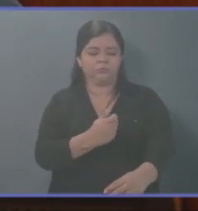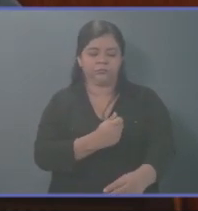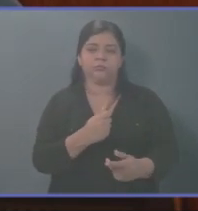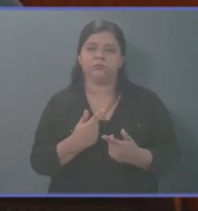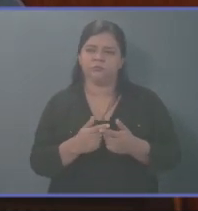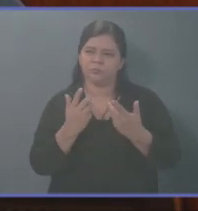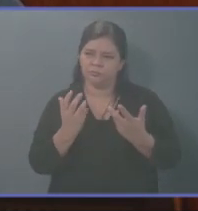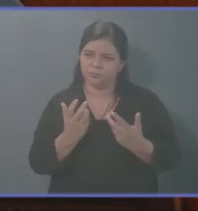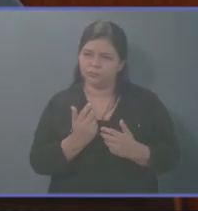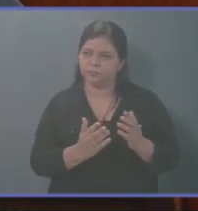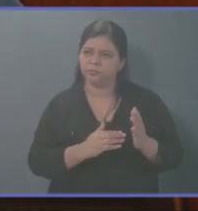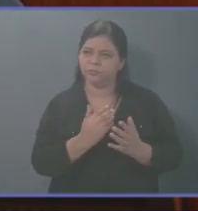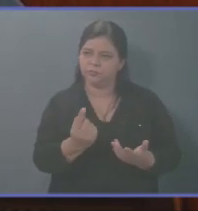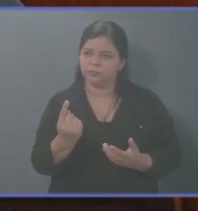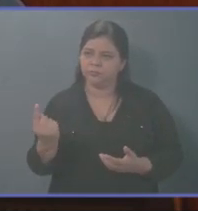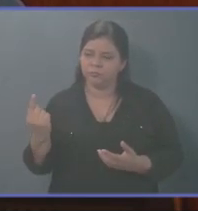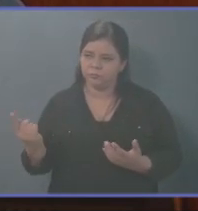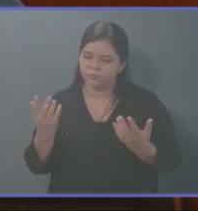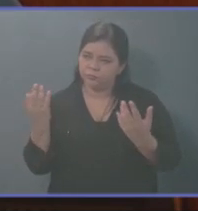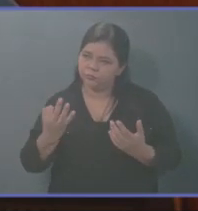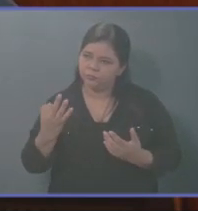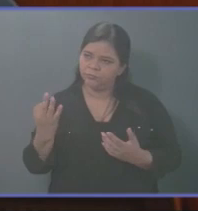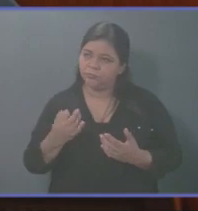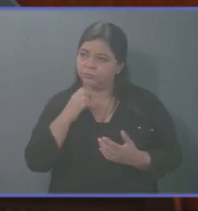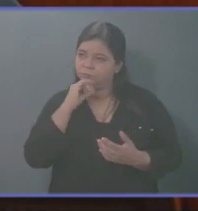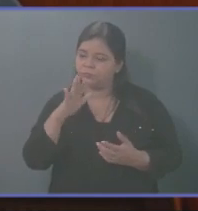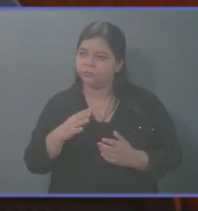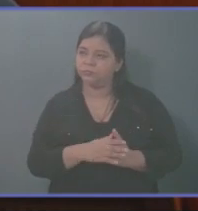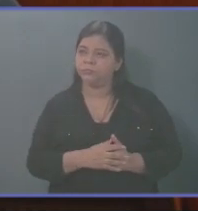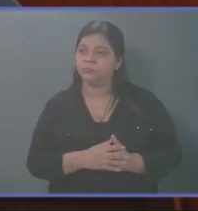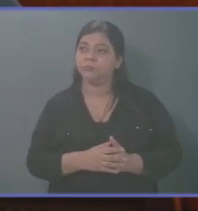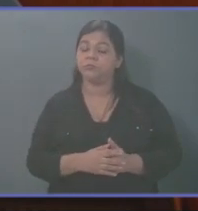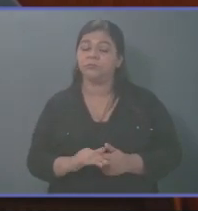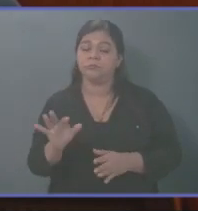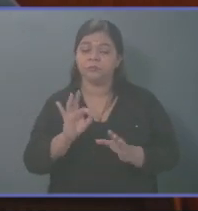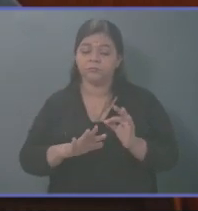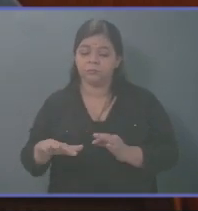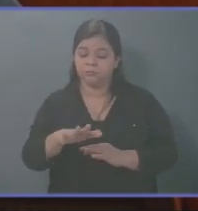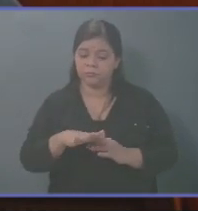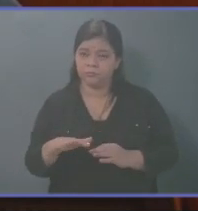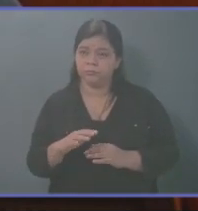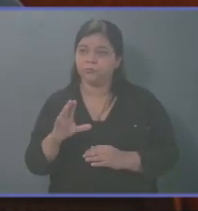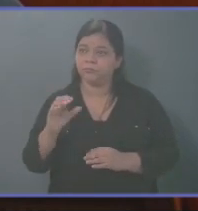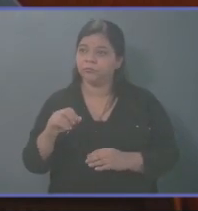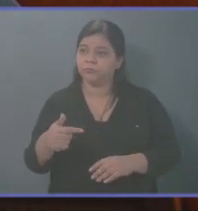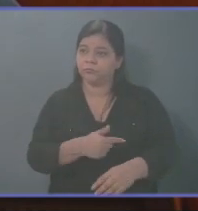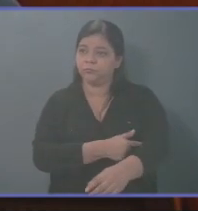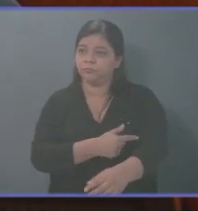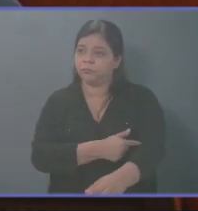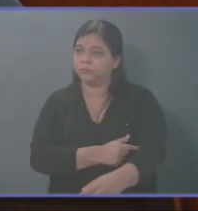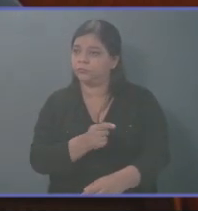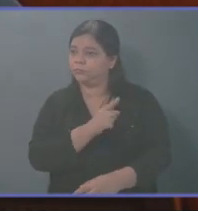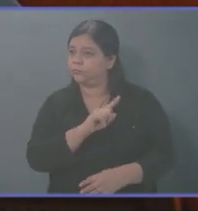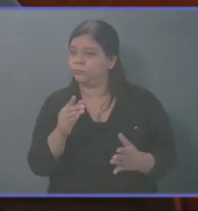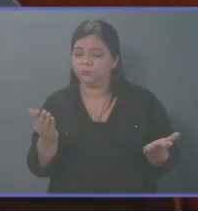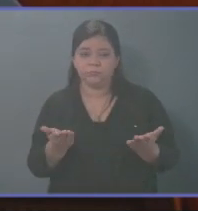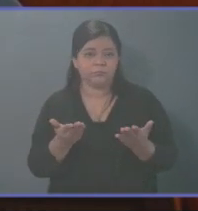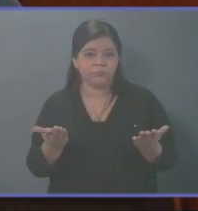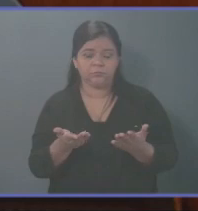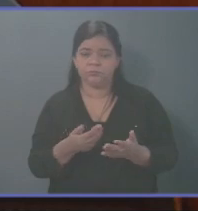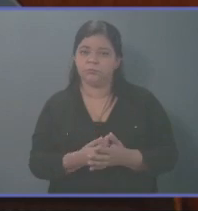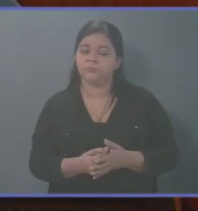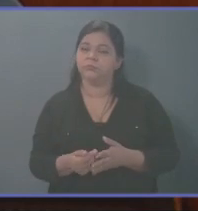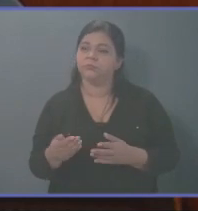muchas demandas de que incluso en los centros de contención y en los hospitales no se están haciendo